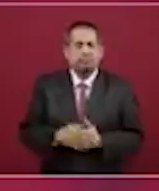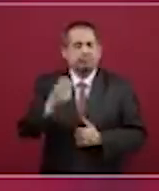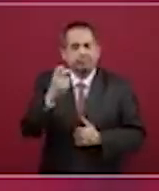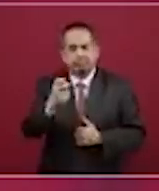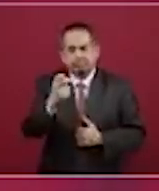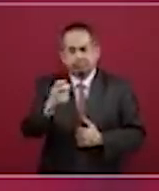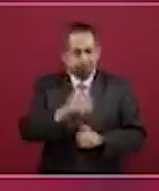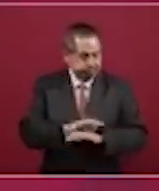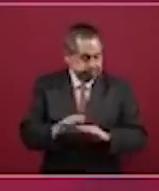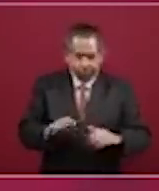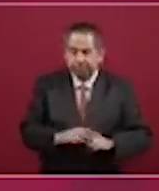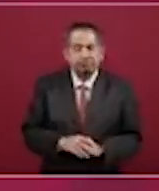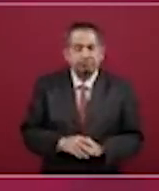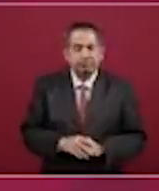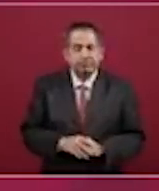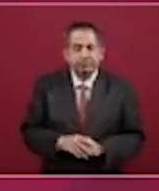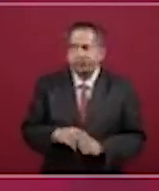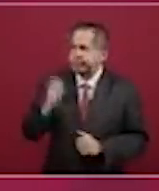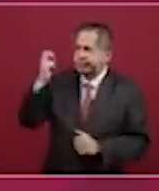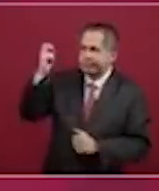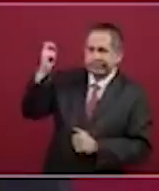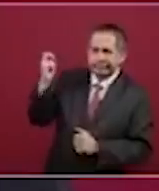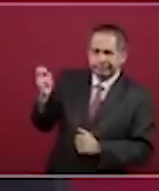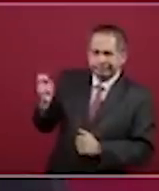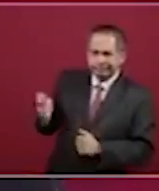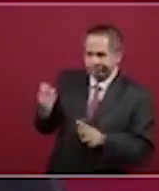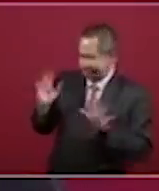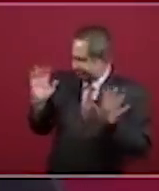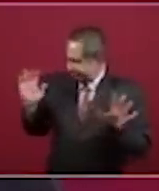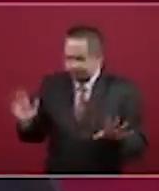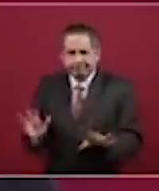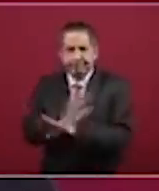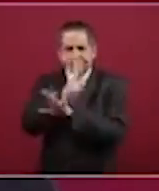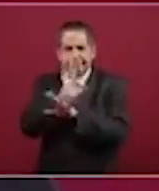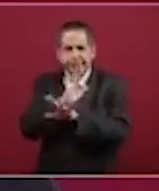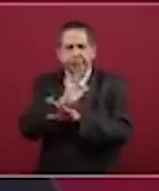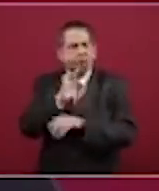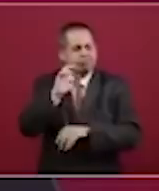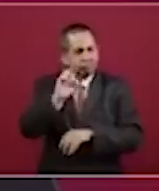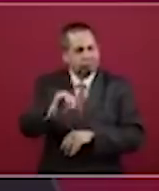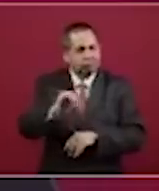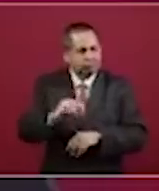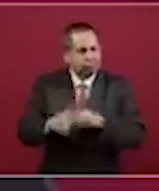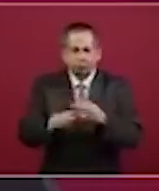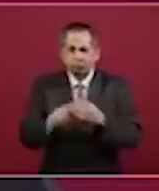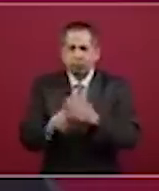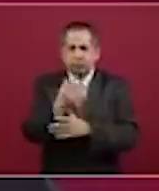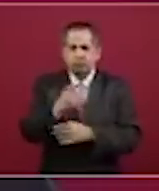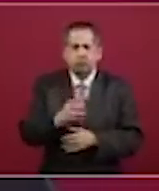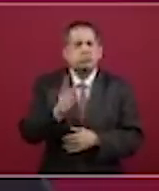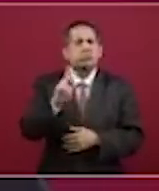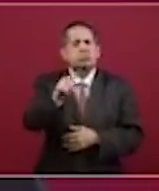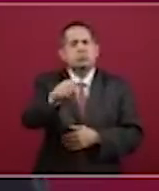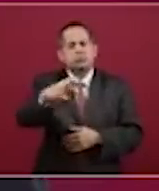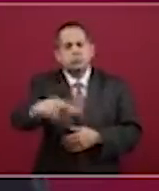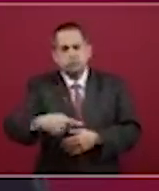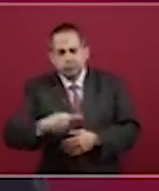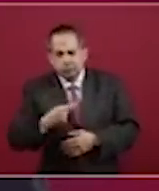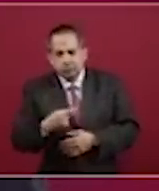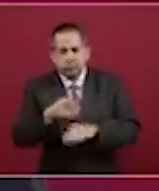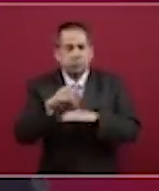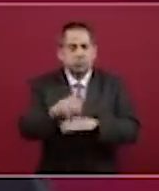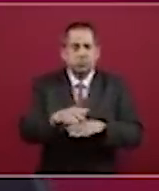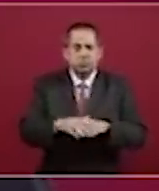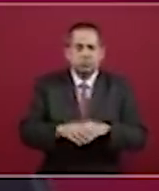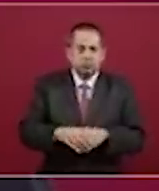Por eso, todo este cambio, toda esta reforma, pero tu pregunta acerca de